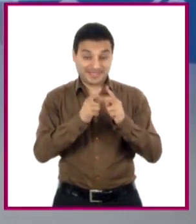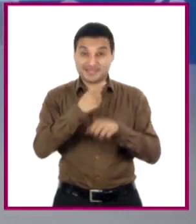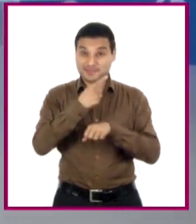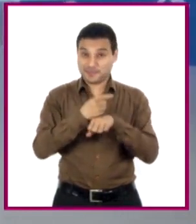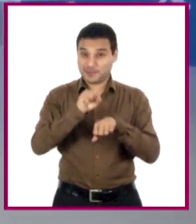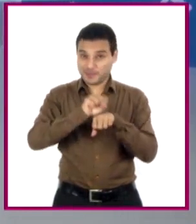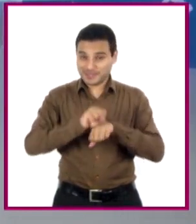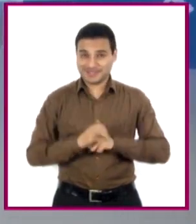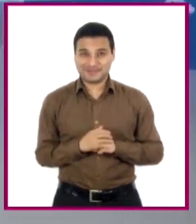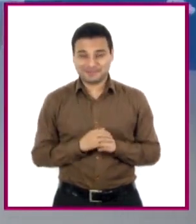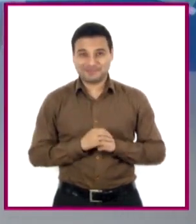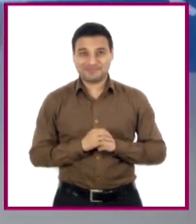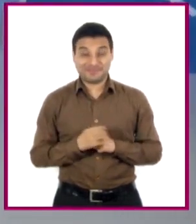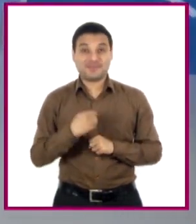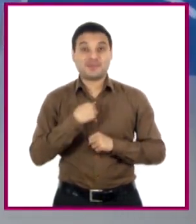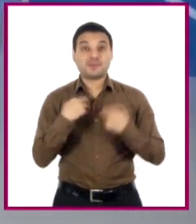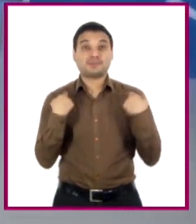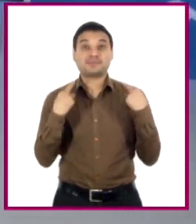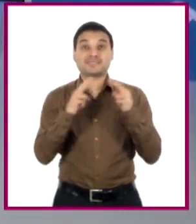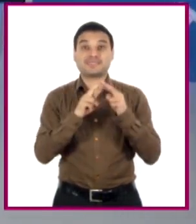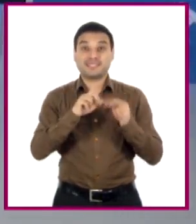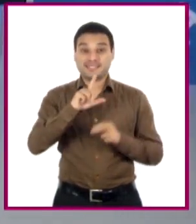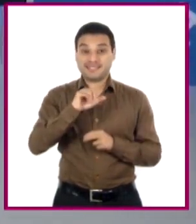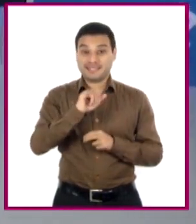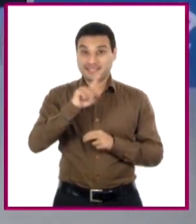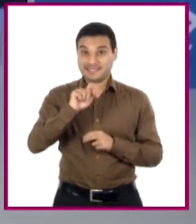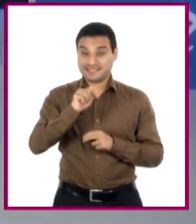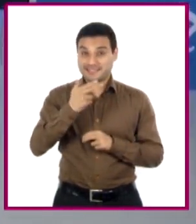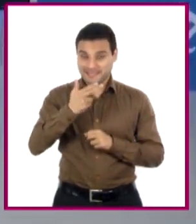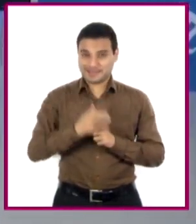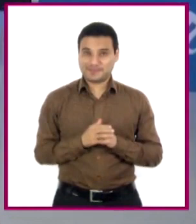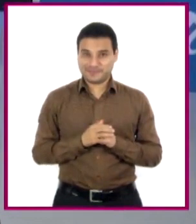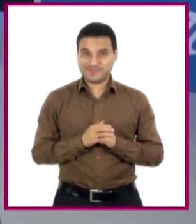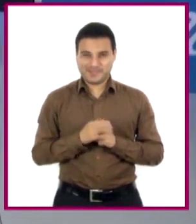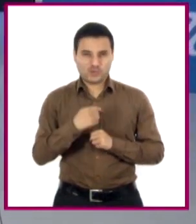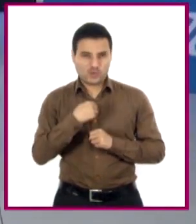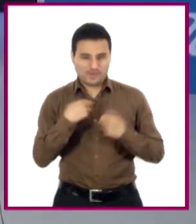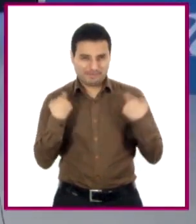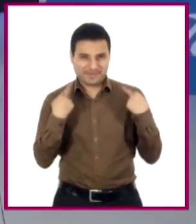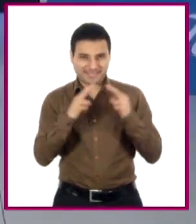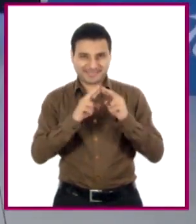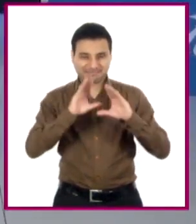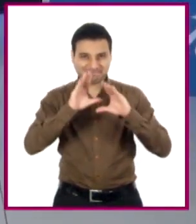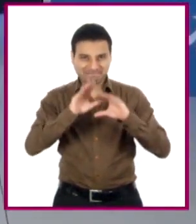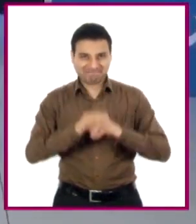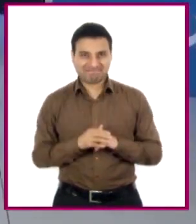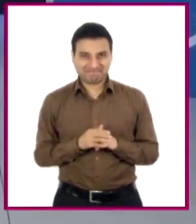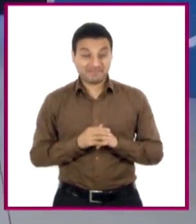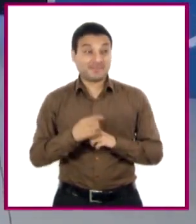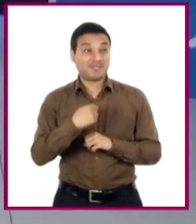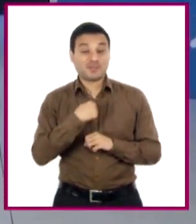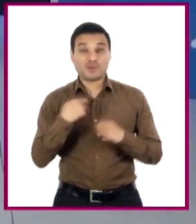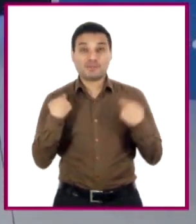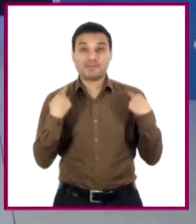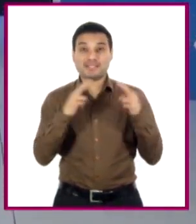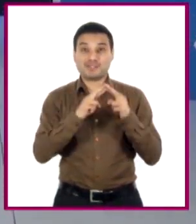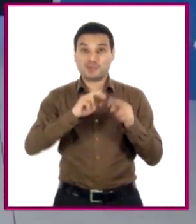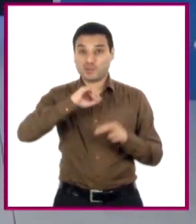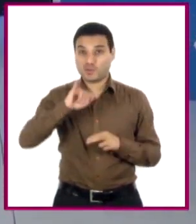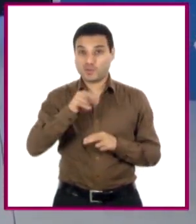de secundaria. Soy la profesora Lizeth García y seré su maestra en esta ocasión. Y yo soy el maestro Juan